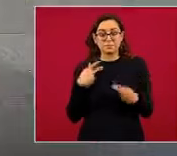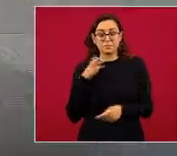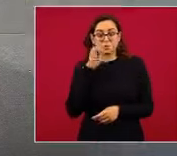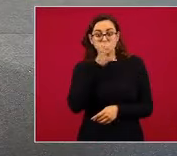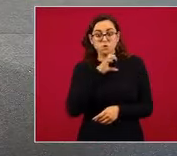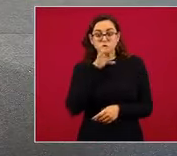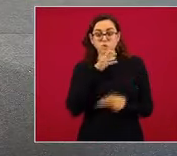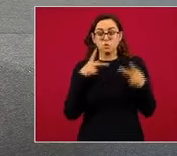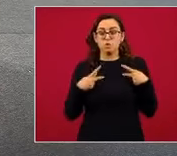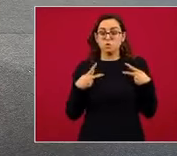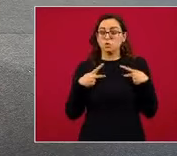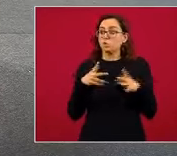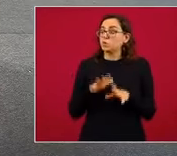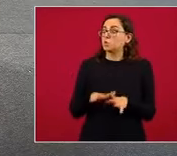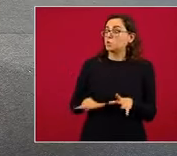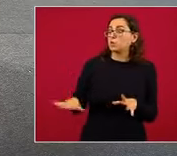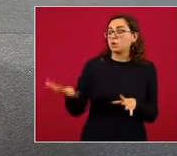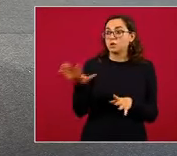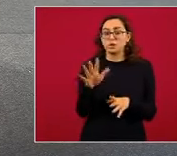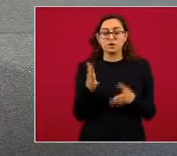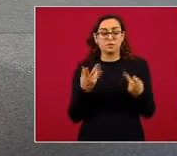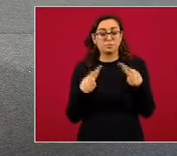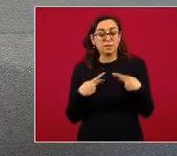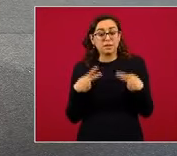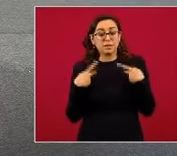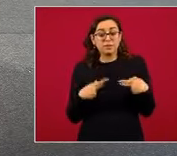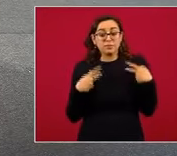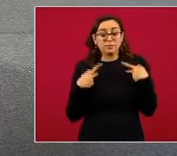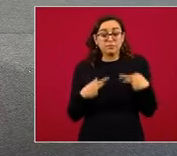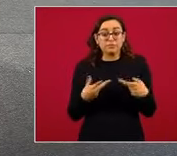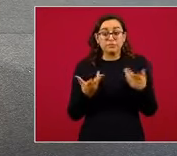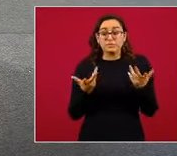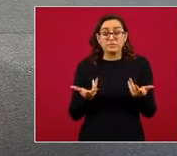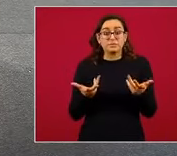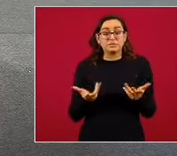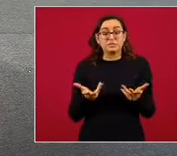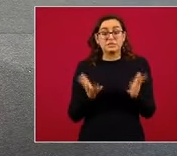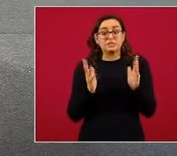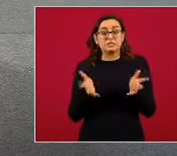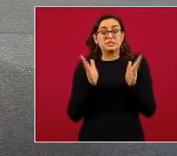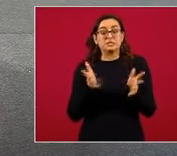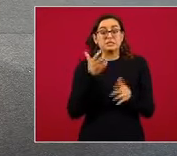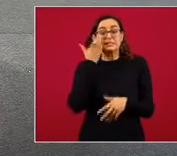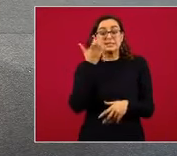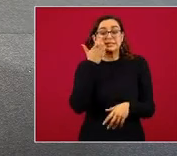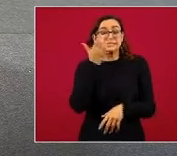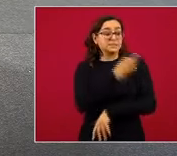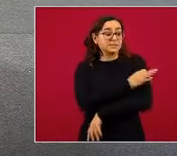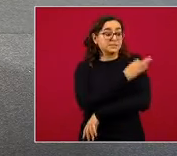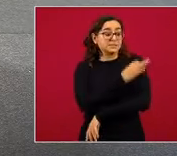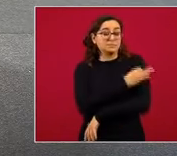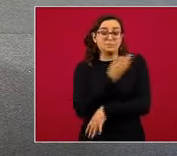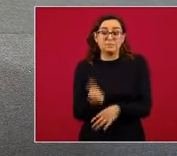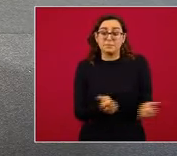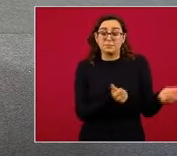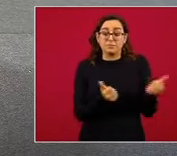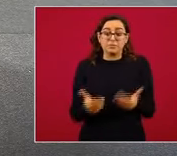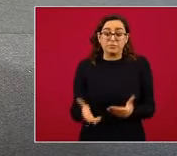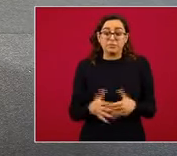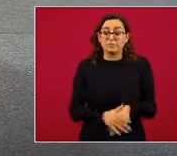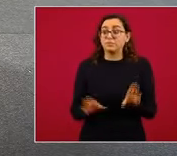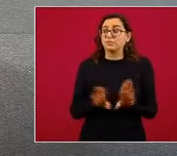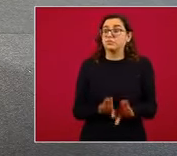vamos a hablar de la gente, vamos a hablar de las personas, vamos a hablar de quienes están más desesperados porque llegue la vacuna, de quienes están más desesperados por la manera